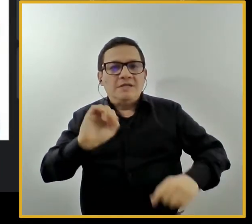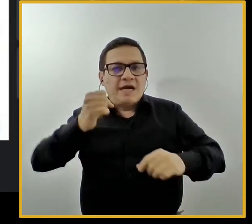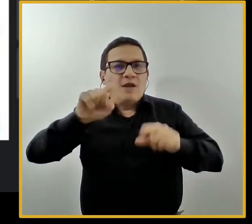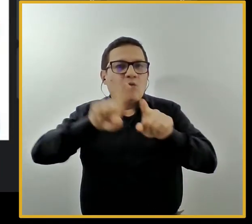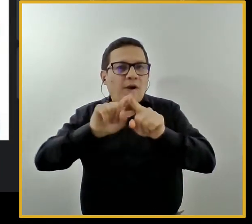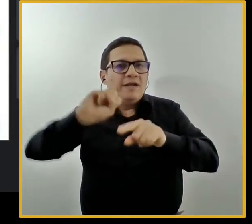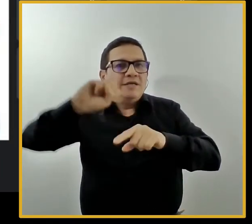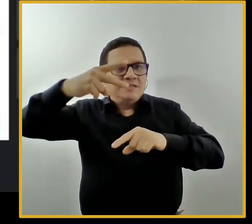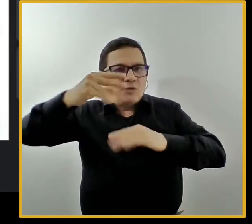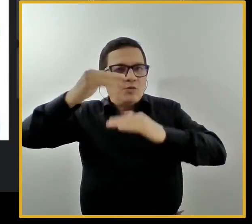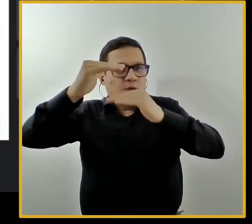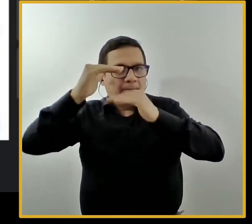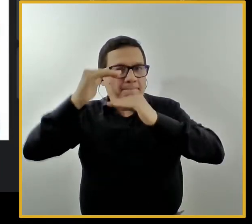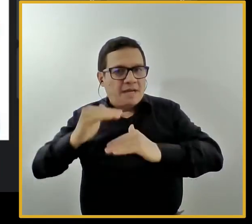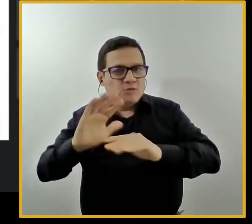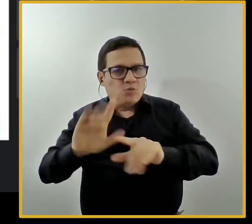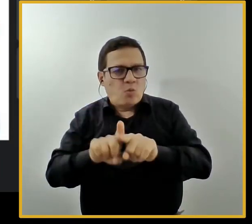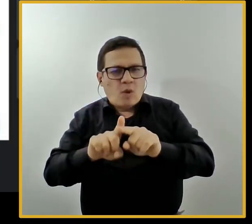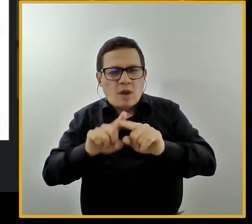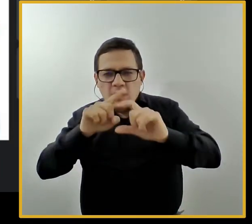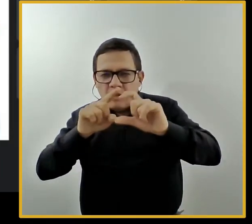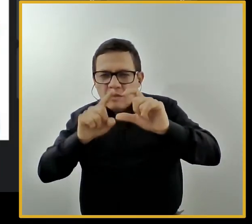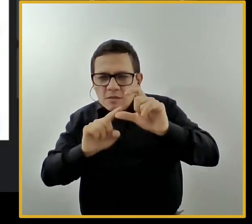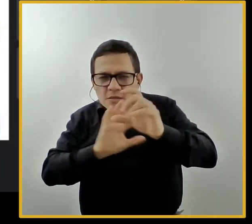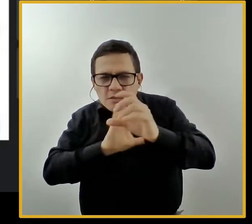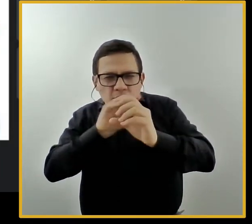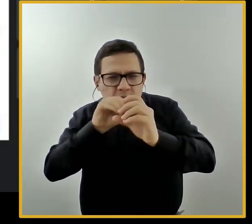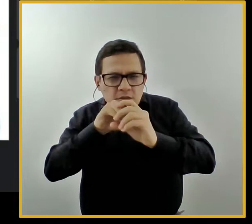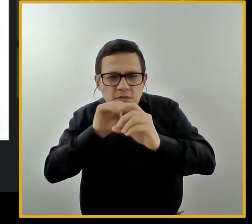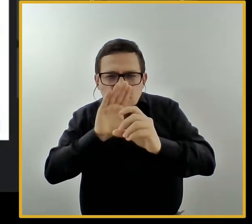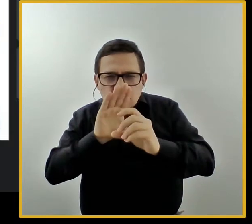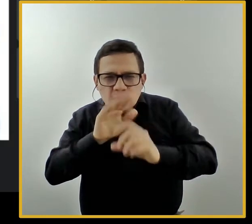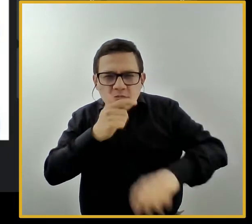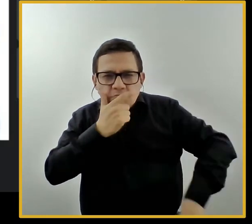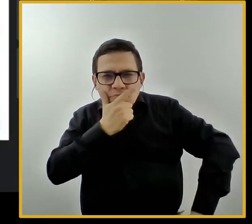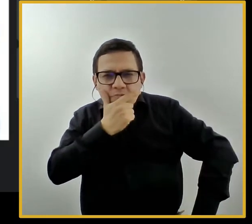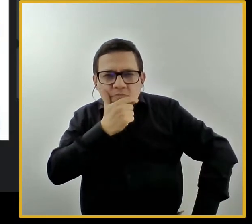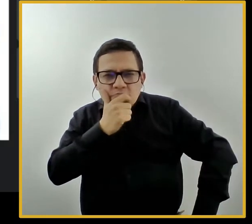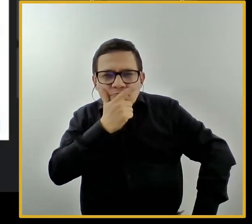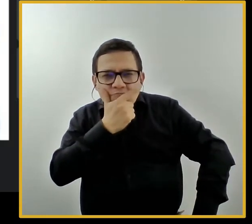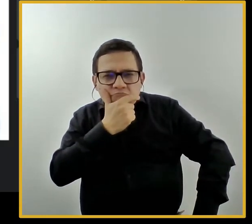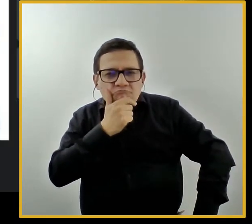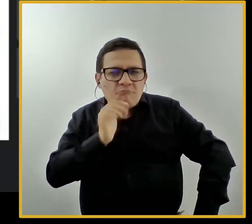poder determinar este factor integrante, ¿cierto? Que tenemos acá